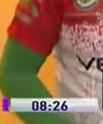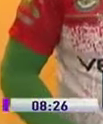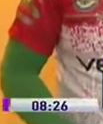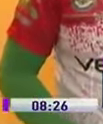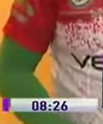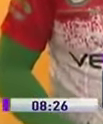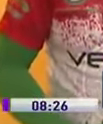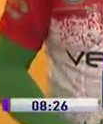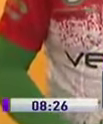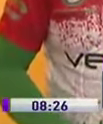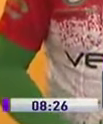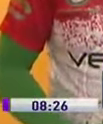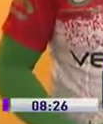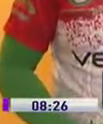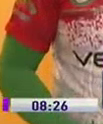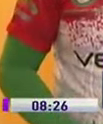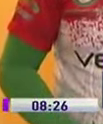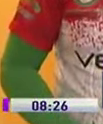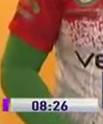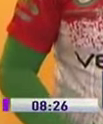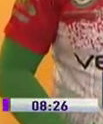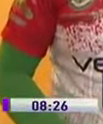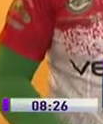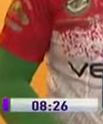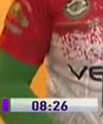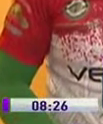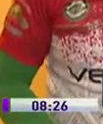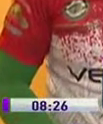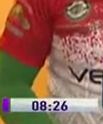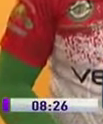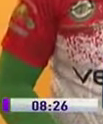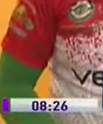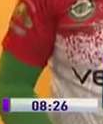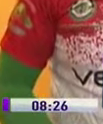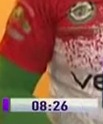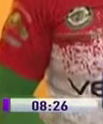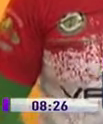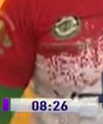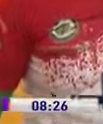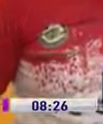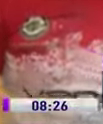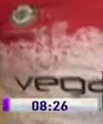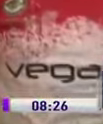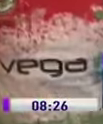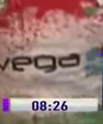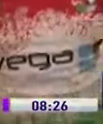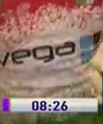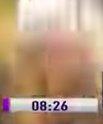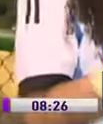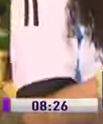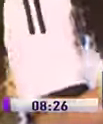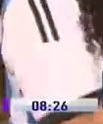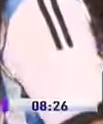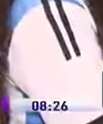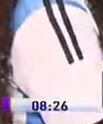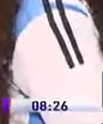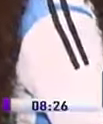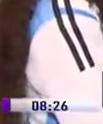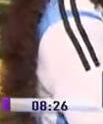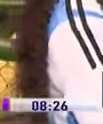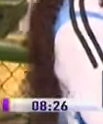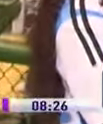banda? Por la banda y por la orquesta y por el suelo. La banda de pueblo, querido. ¡Qué grande, maestro! Mira, ahí está. Arturo Vidal, ¿cómo